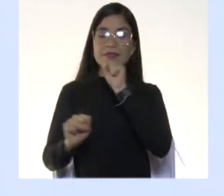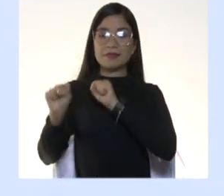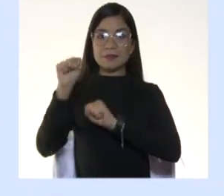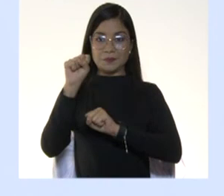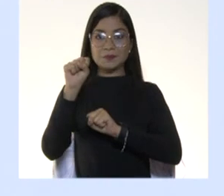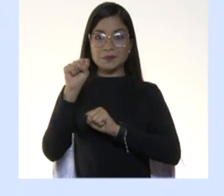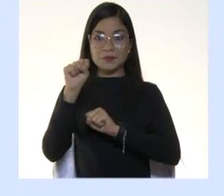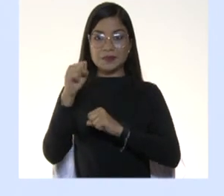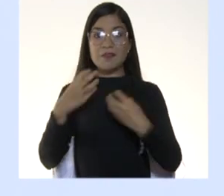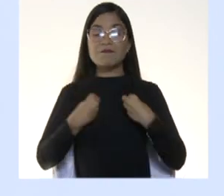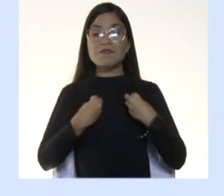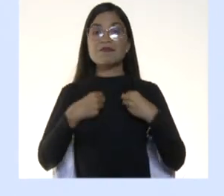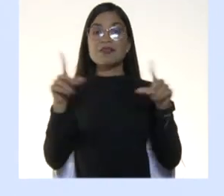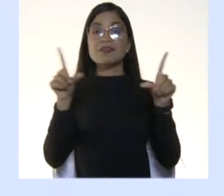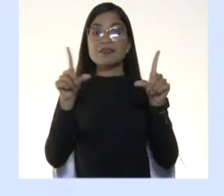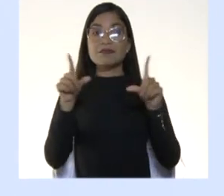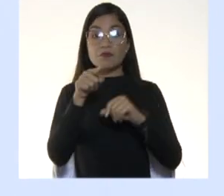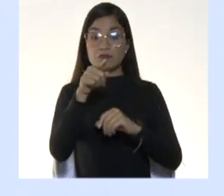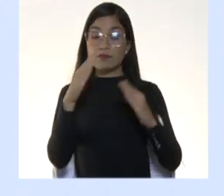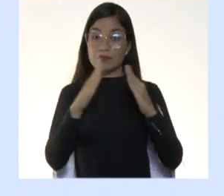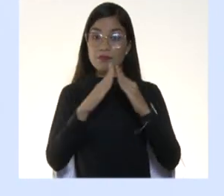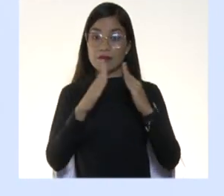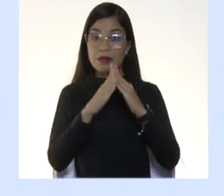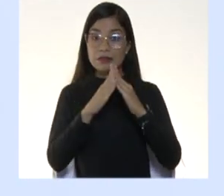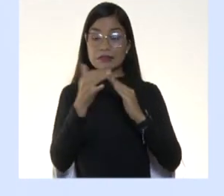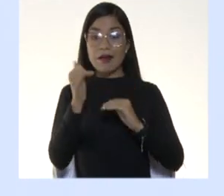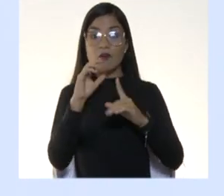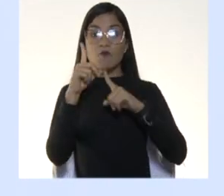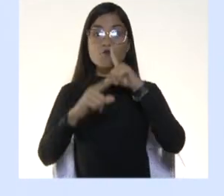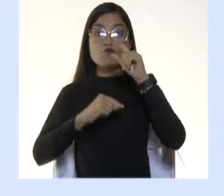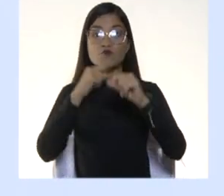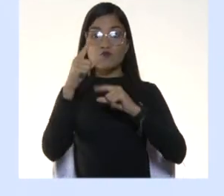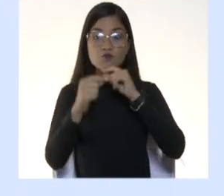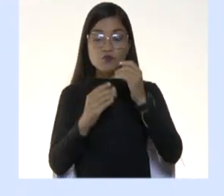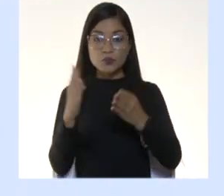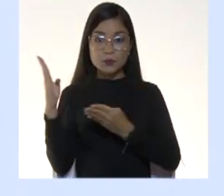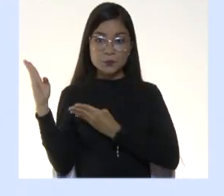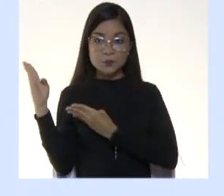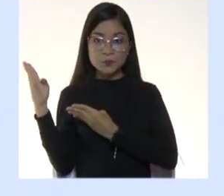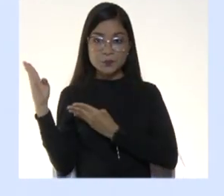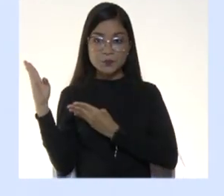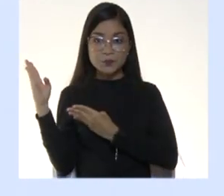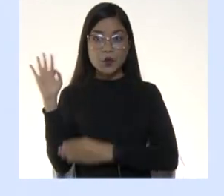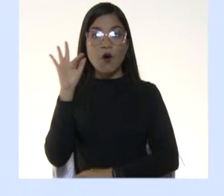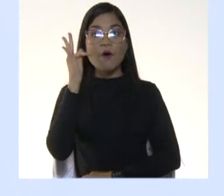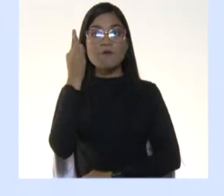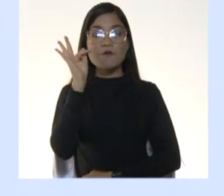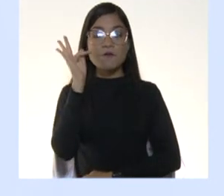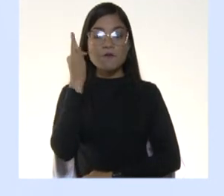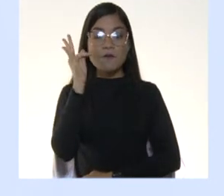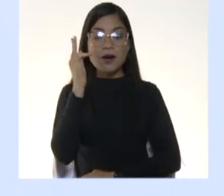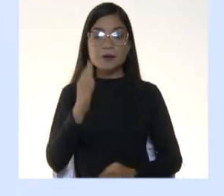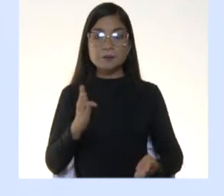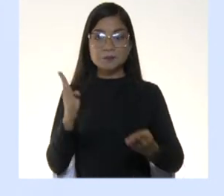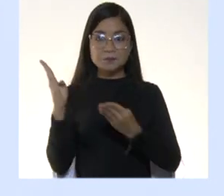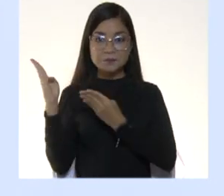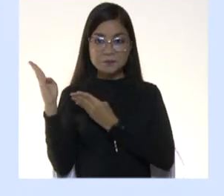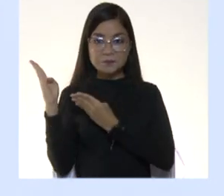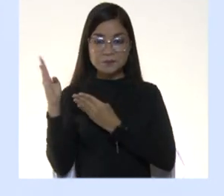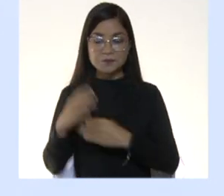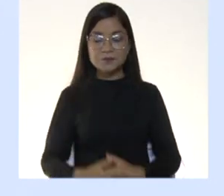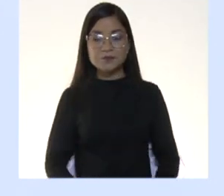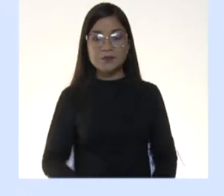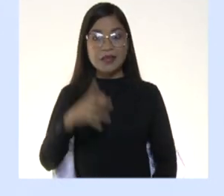Vive TV. Claro que sí, porque ustedes en casa tienen a disposición el Twitter Vive TV Oficial 1, en Facebook Vive